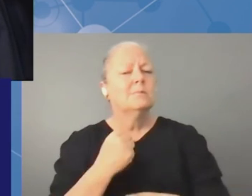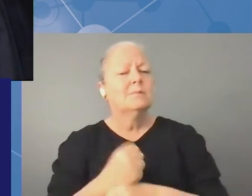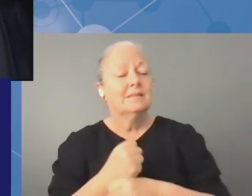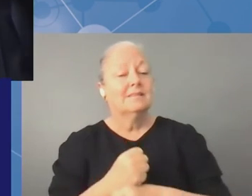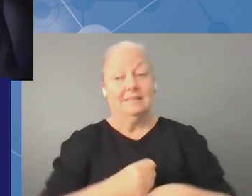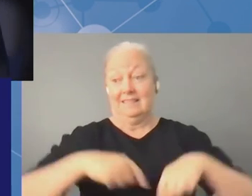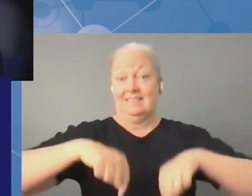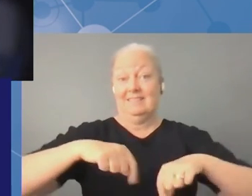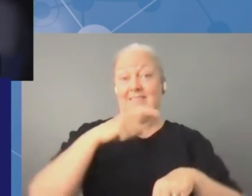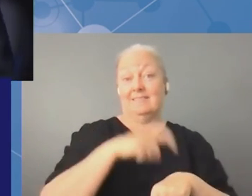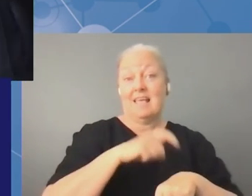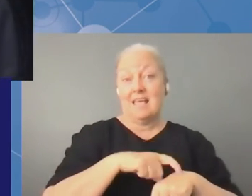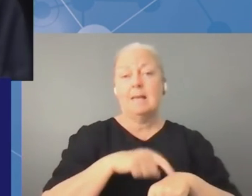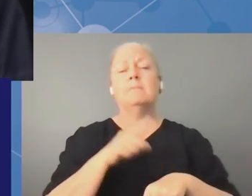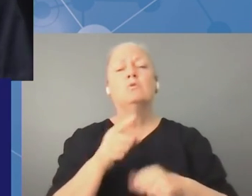de Internet.